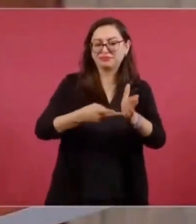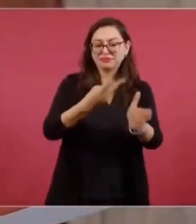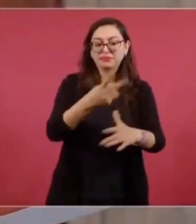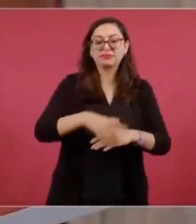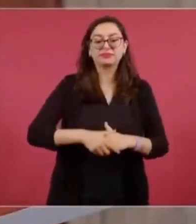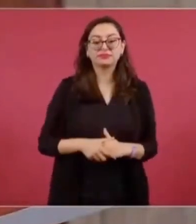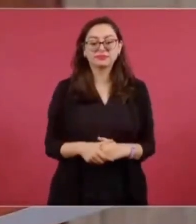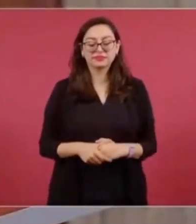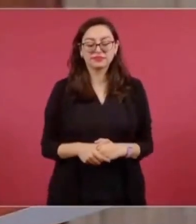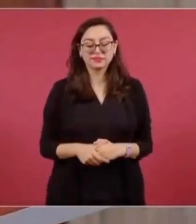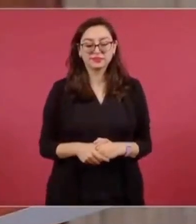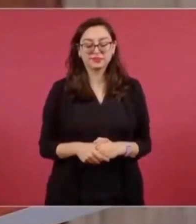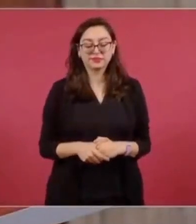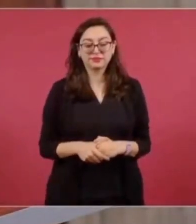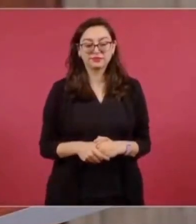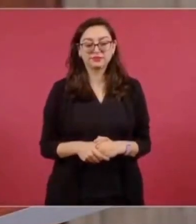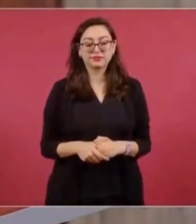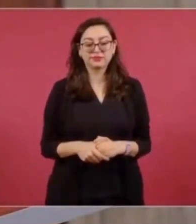Entonces,